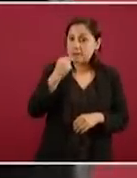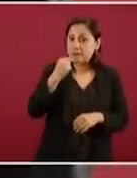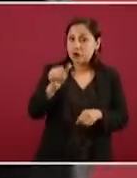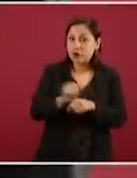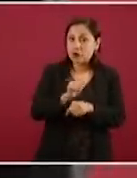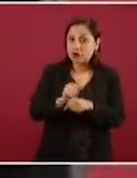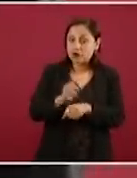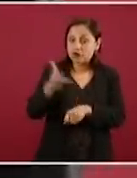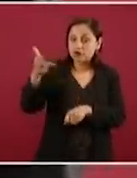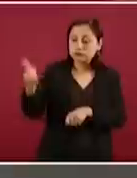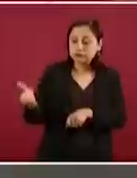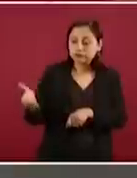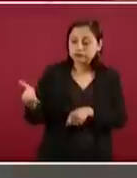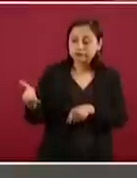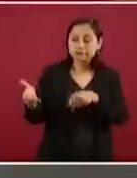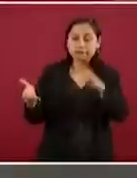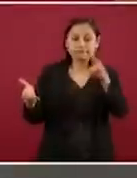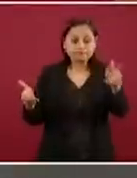ahí